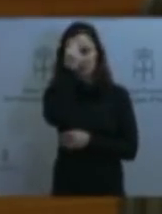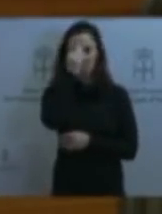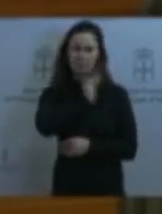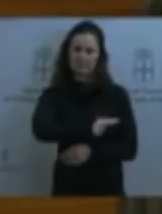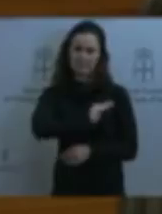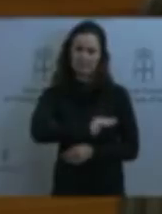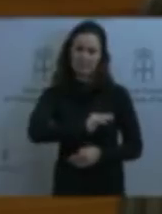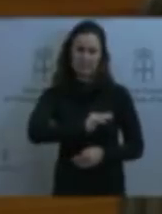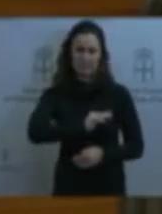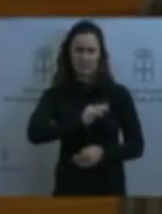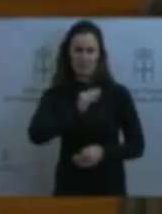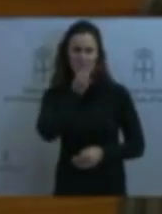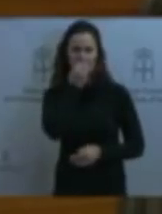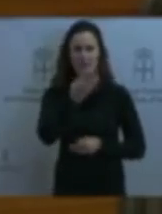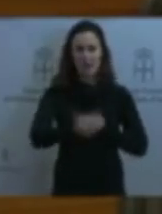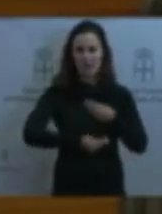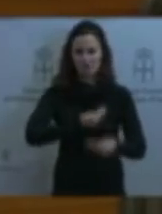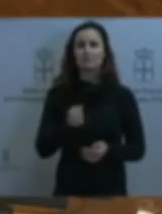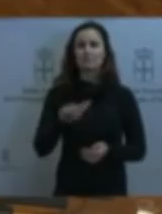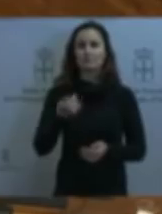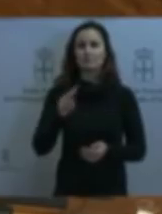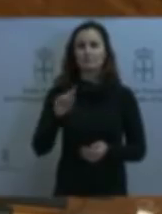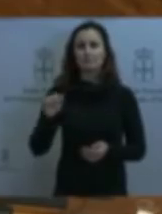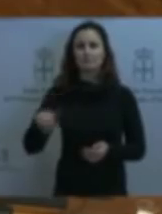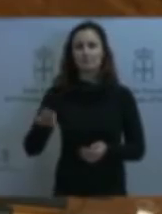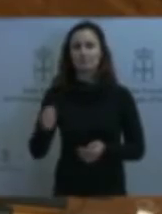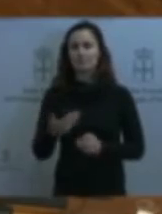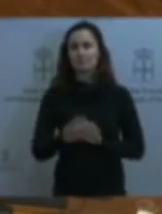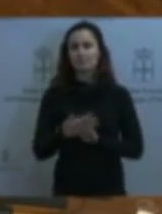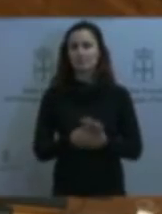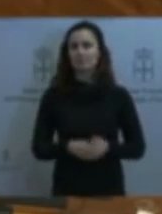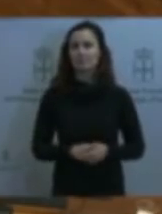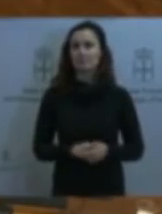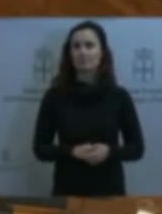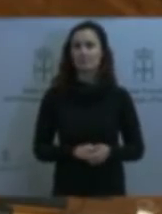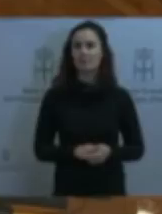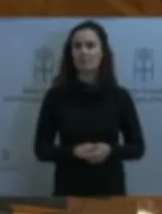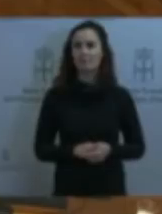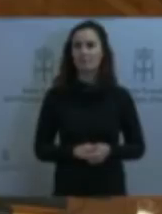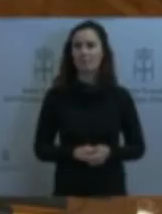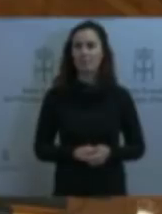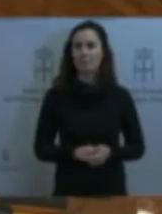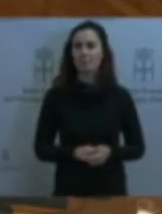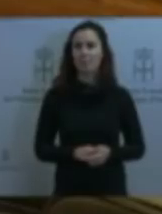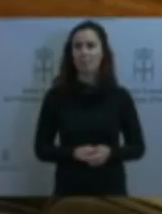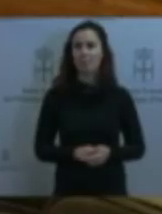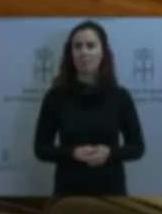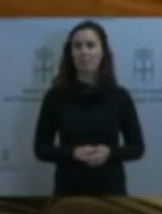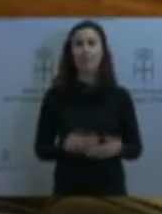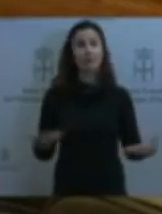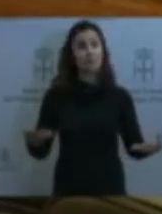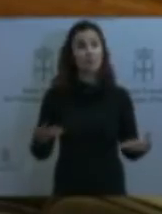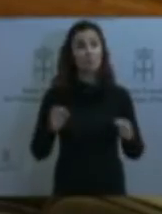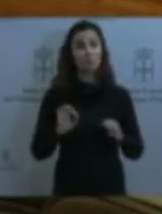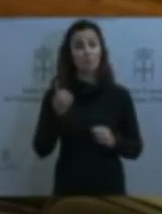creo que muy correcta y bien ejecutada. Primero de todo, y antes de entrar en la materia, señor consellero, yo no sé si usted piensa que